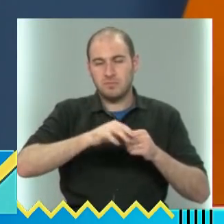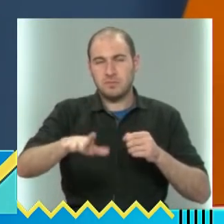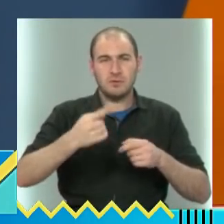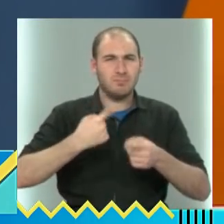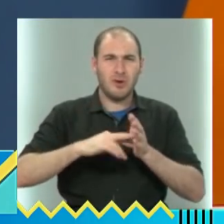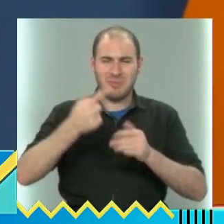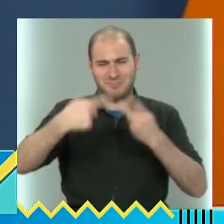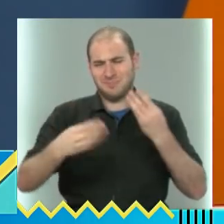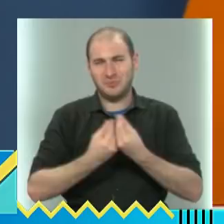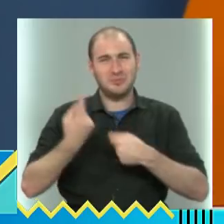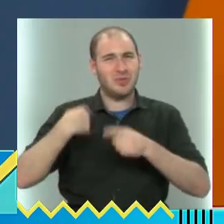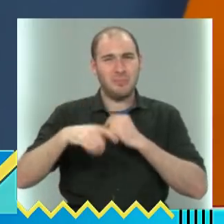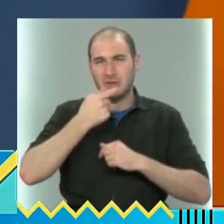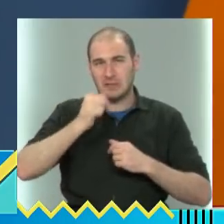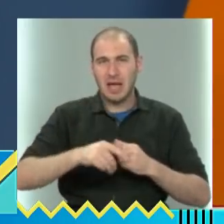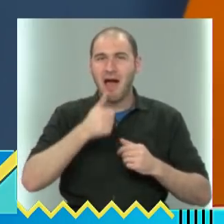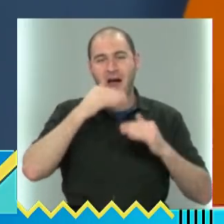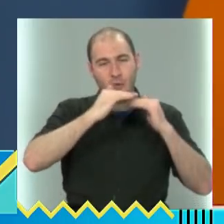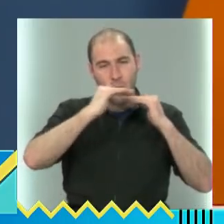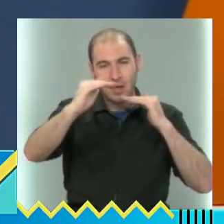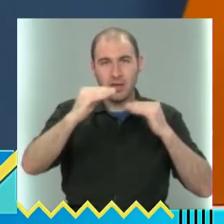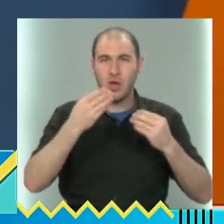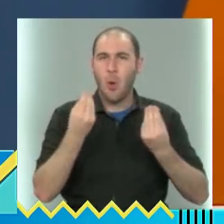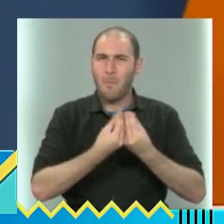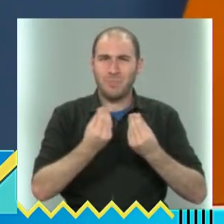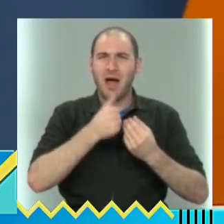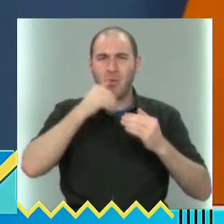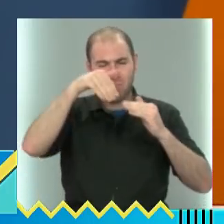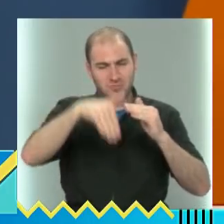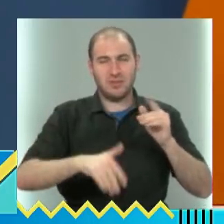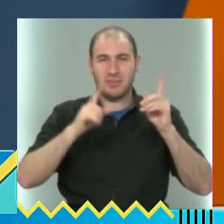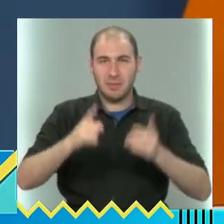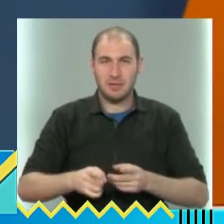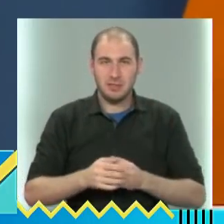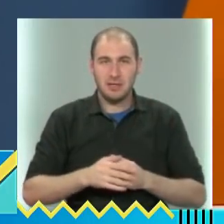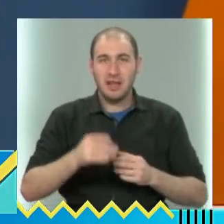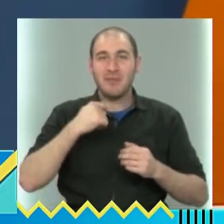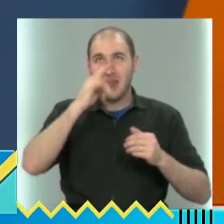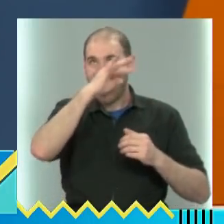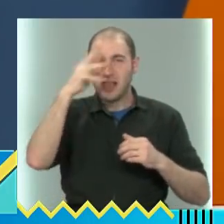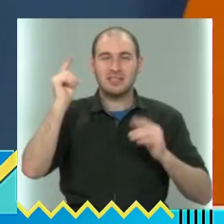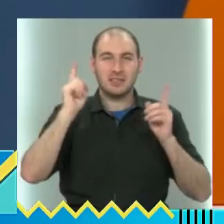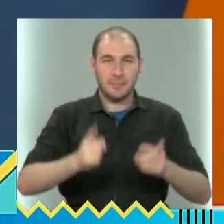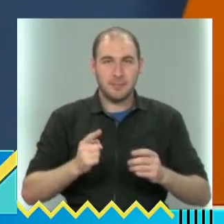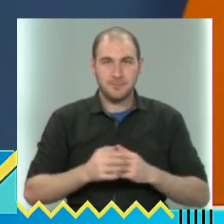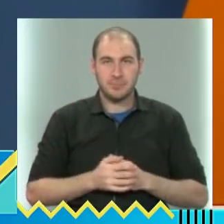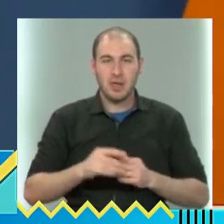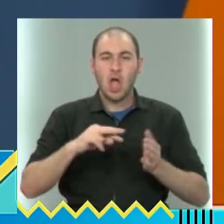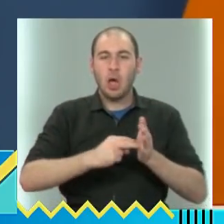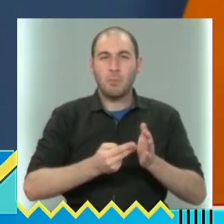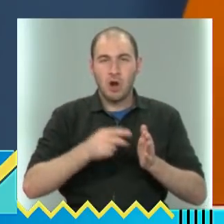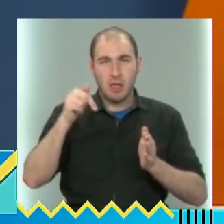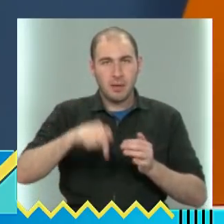historia provincial. Sobre el agua superficial, mucho sobre el agua subterránea, también en el aire, y a estos riesgos que